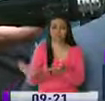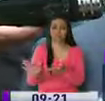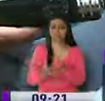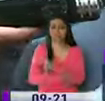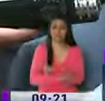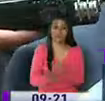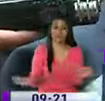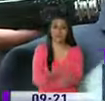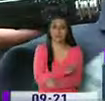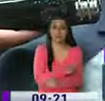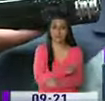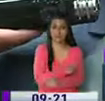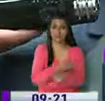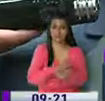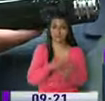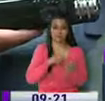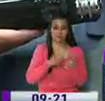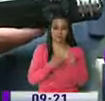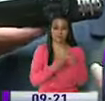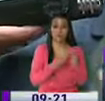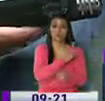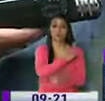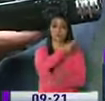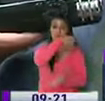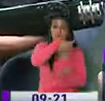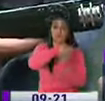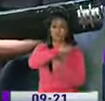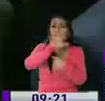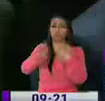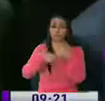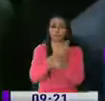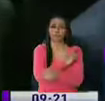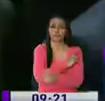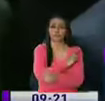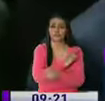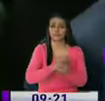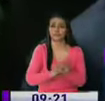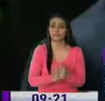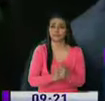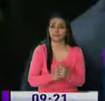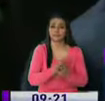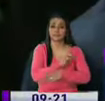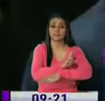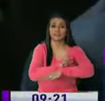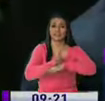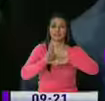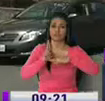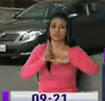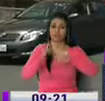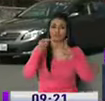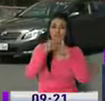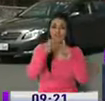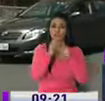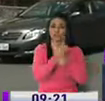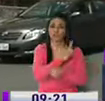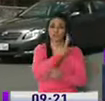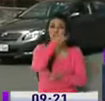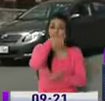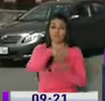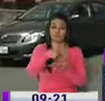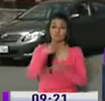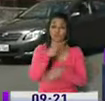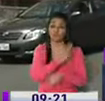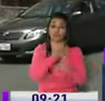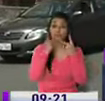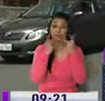eso se cubren las brechas, no solo de la central, sino de todas las universidades. Según mencionó el rector Sempertegui, las universidades